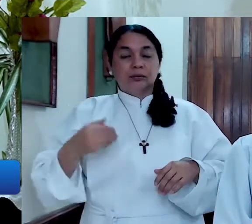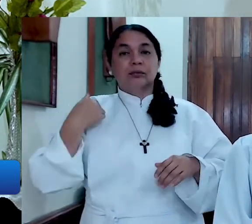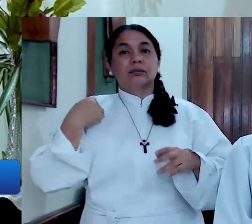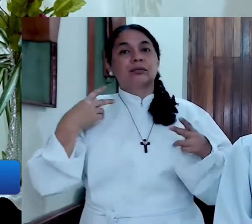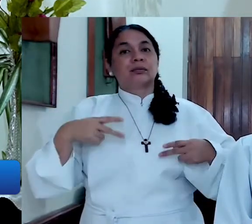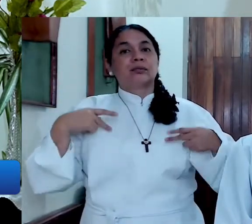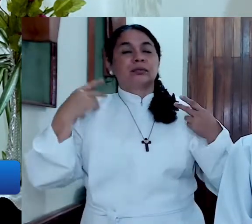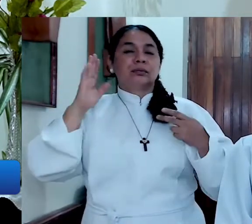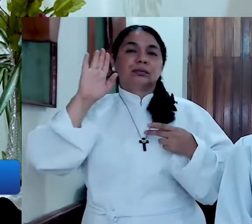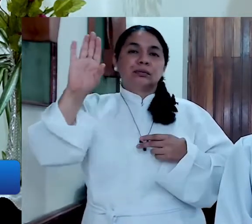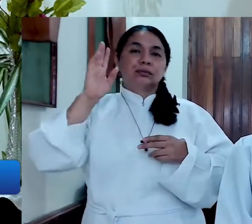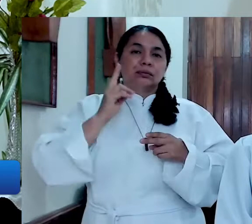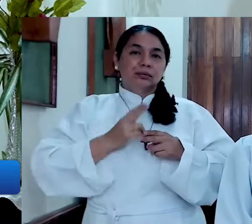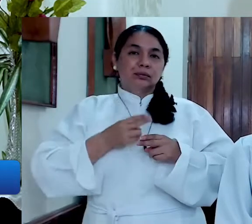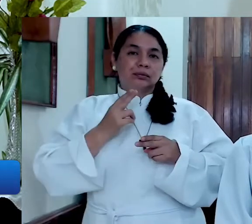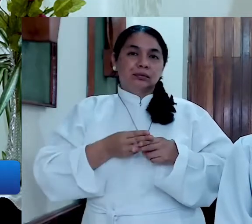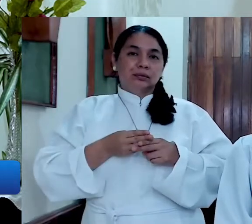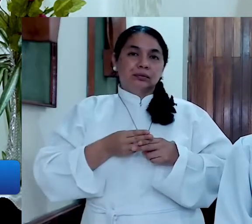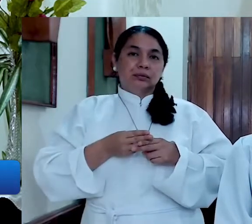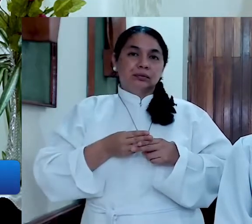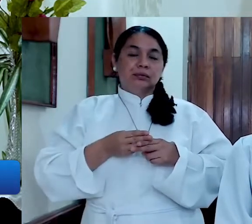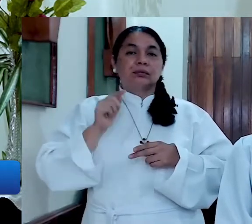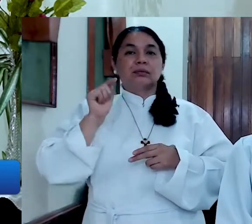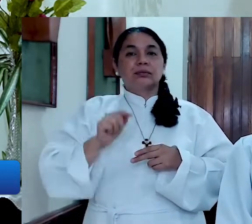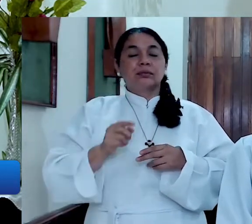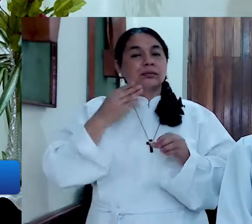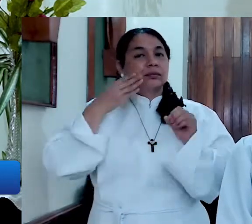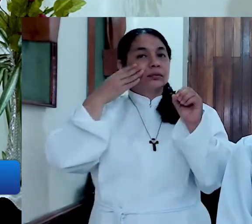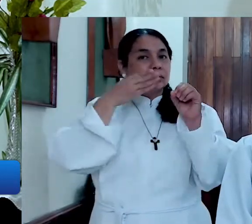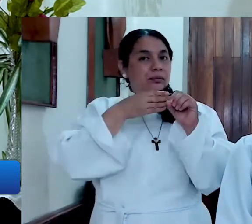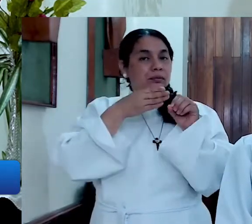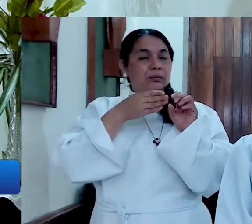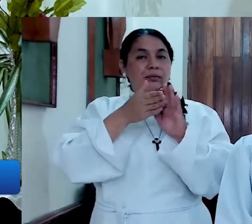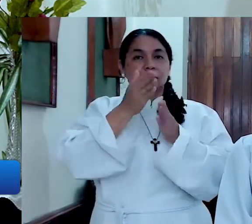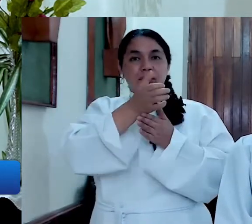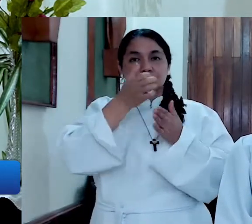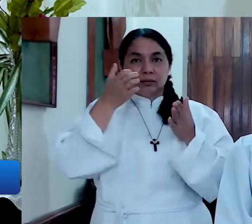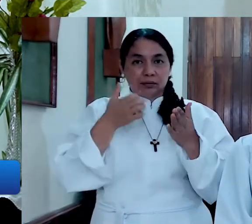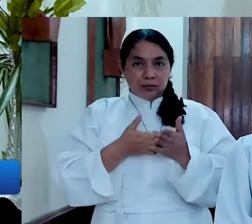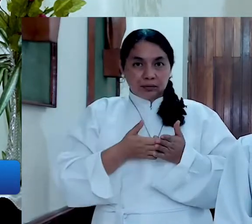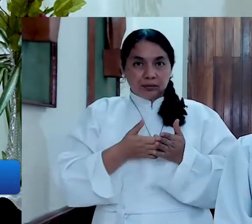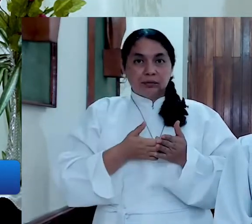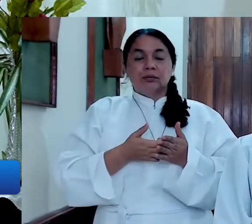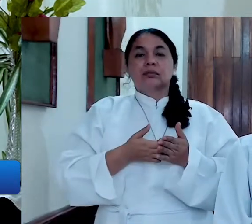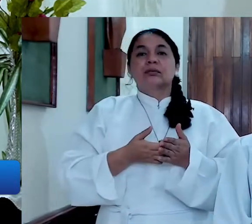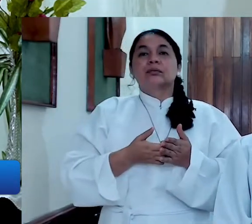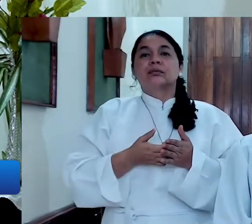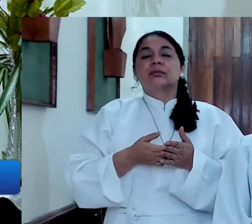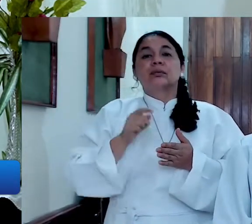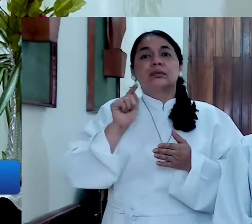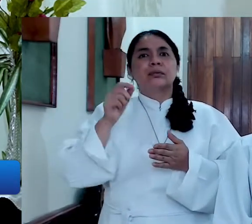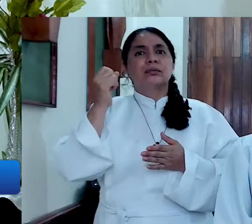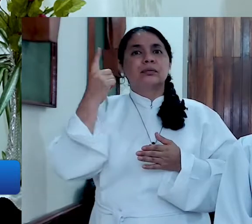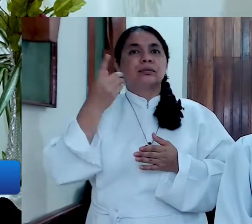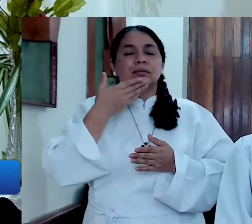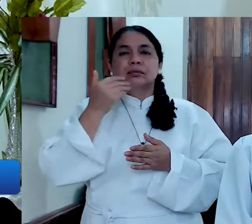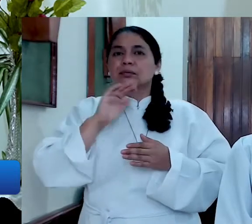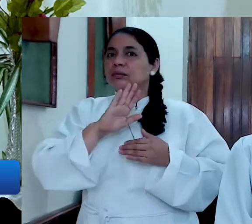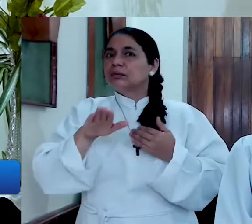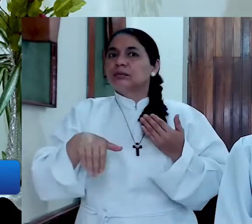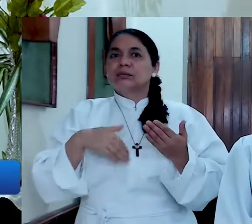en su nombre». Entonces, esa es la finalidad del evangelio. Ahí entendemos mejor todos los